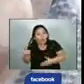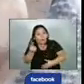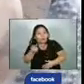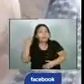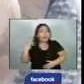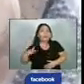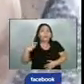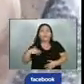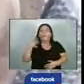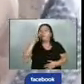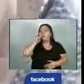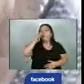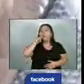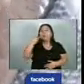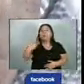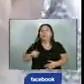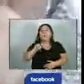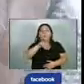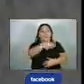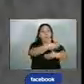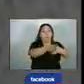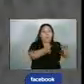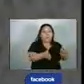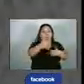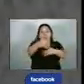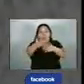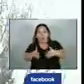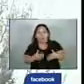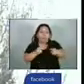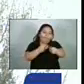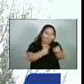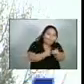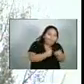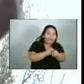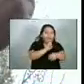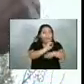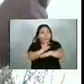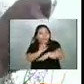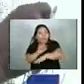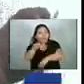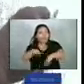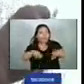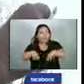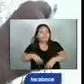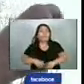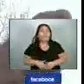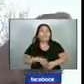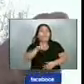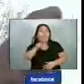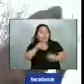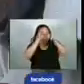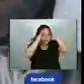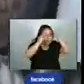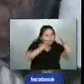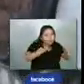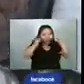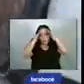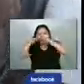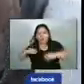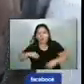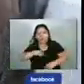afectadas, la cual cuenta con 5 centros de atención y prevención de adicciones a escala nacional, que brinda atención